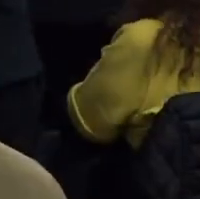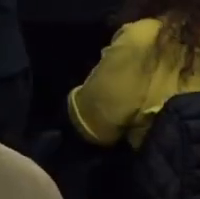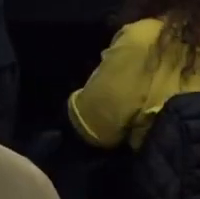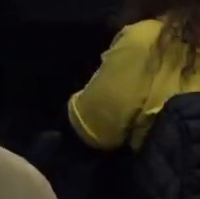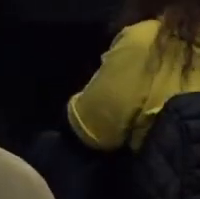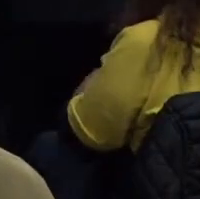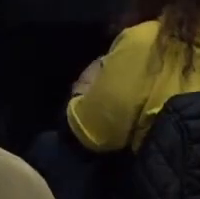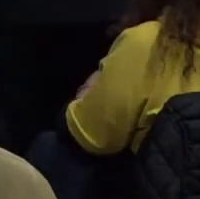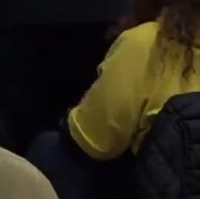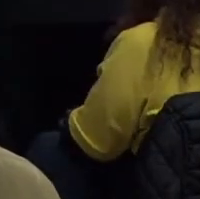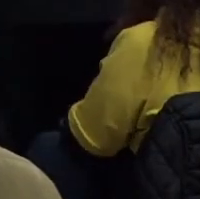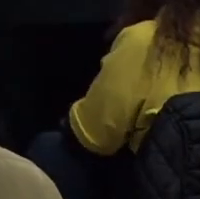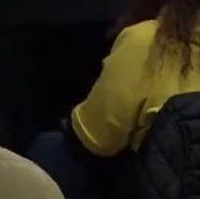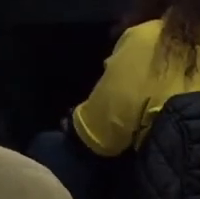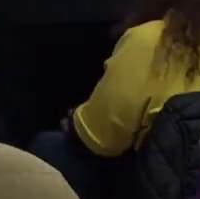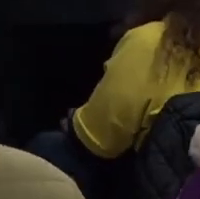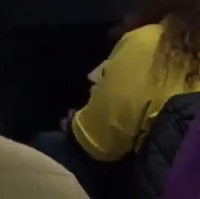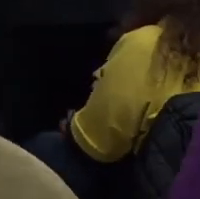Oy